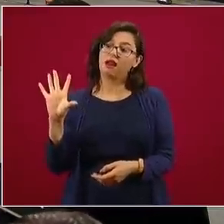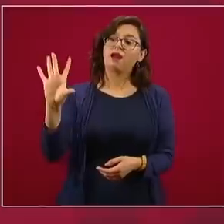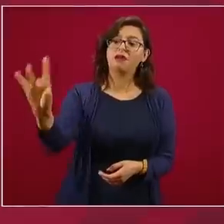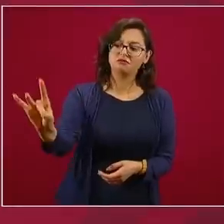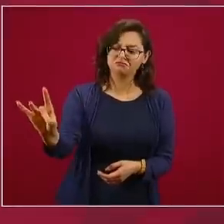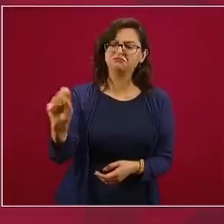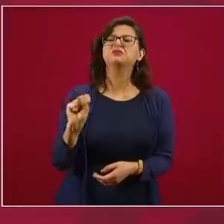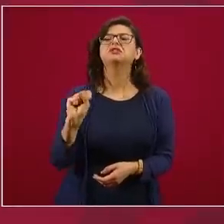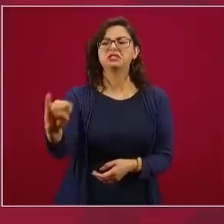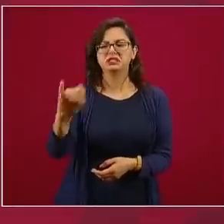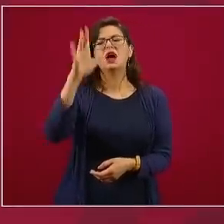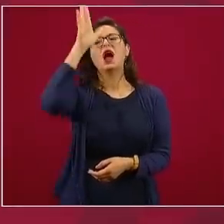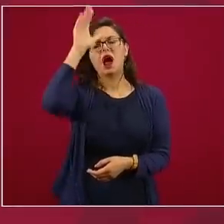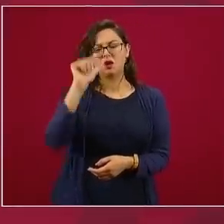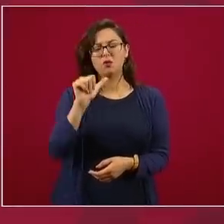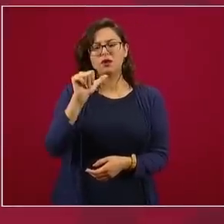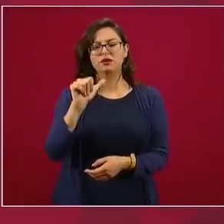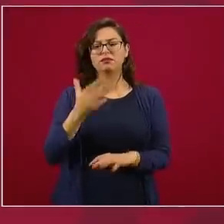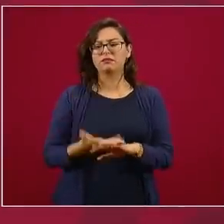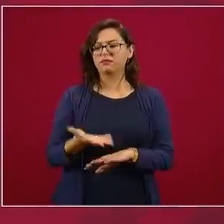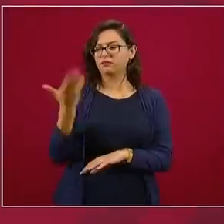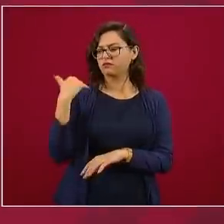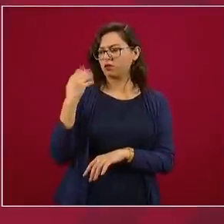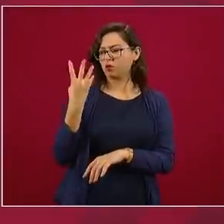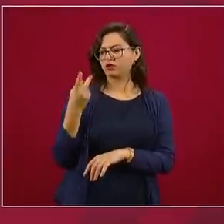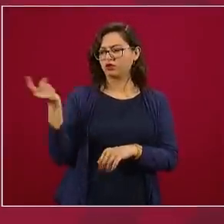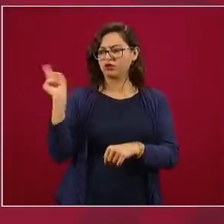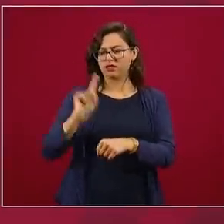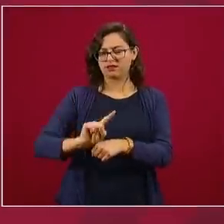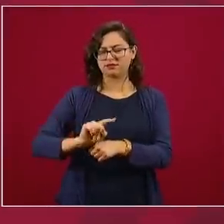acuerdo. Esto fue hace 4 días